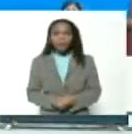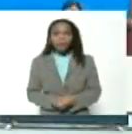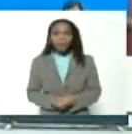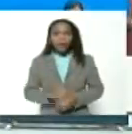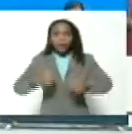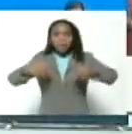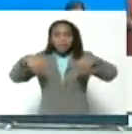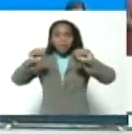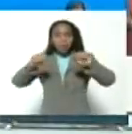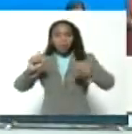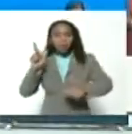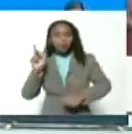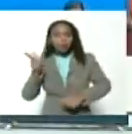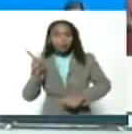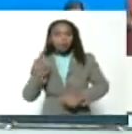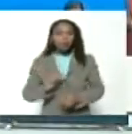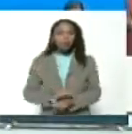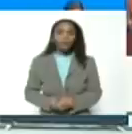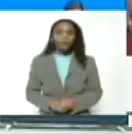Mototaxiceros.